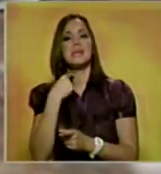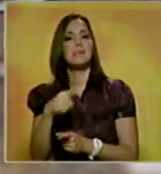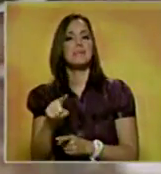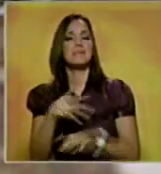mayoría